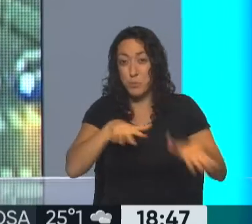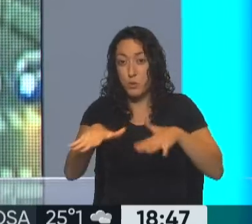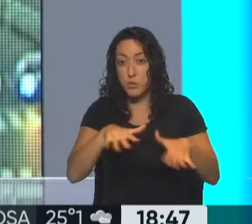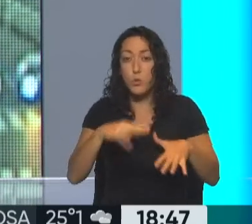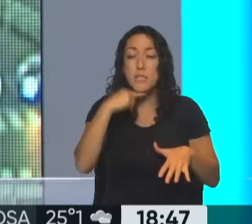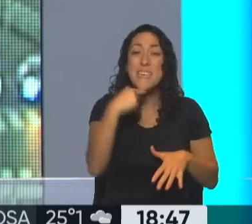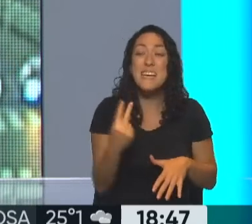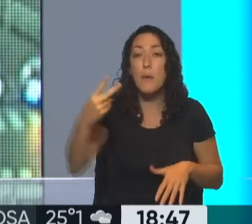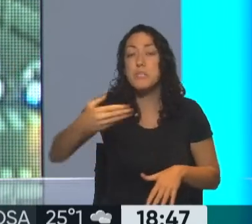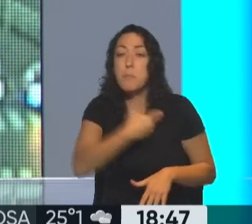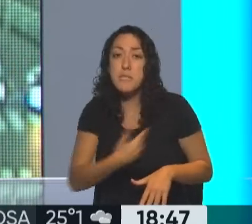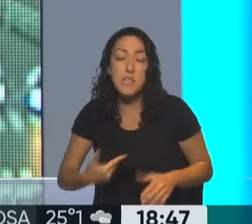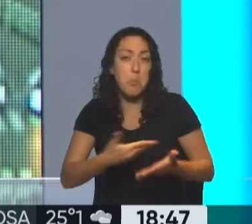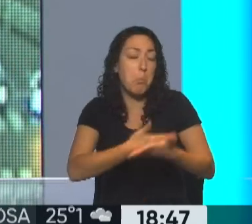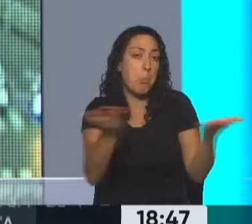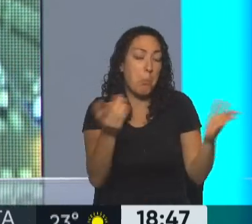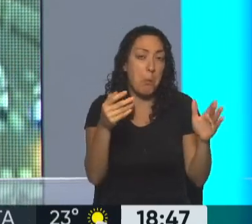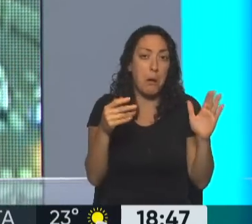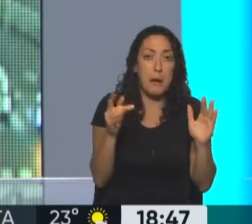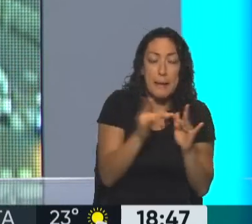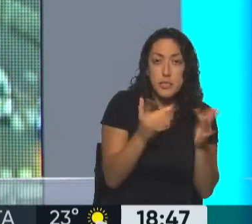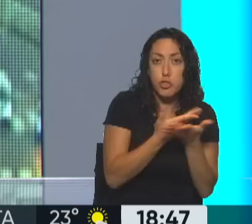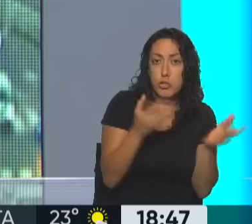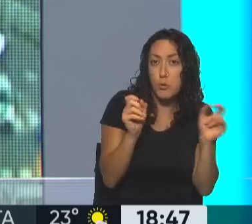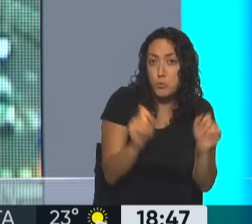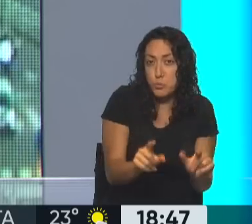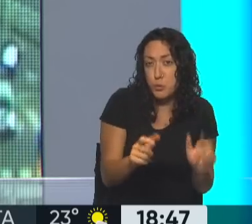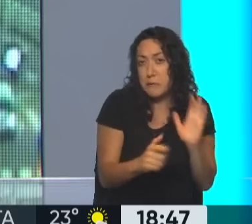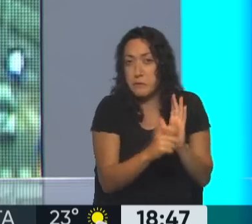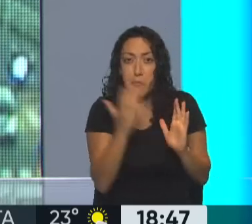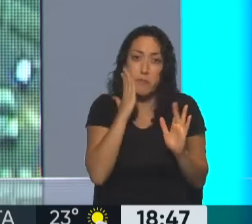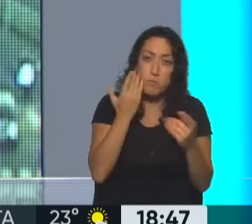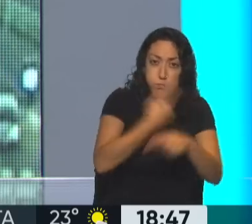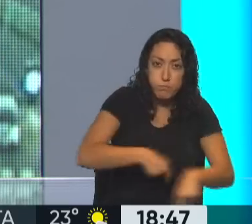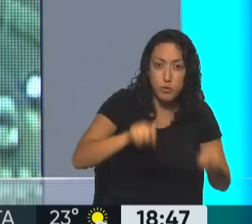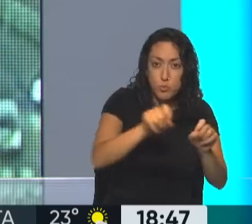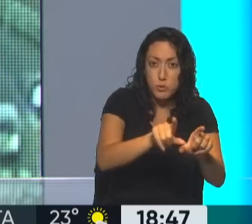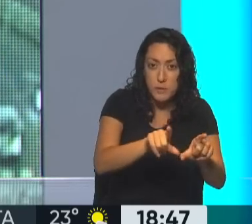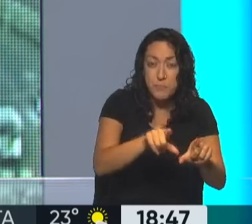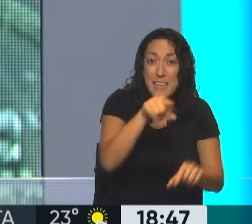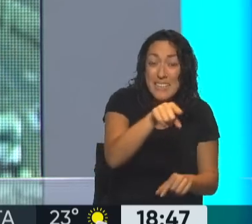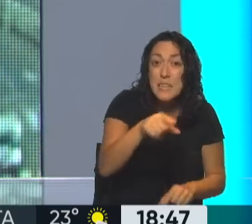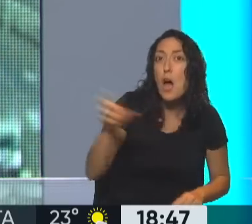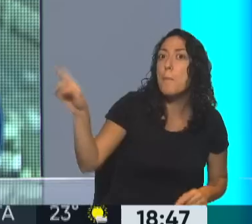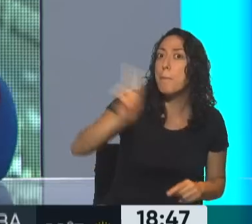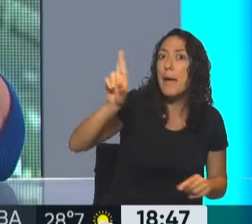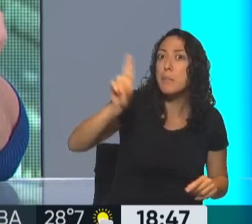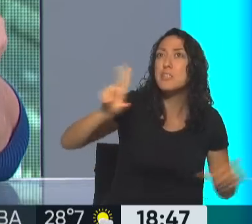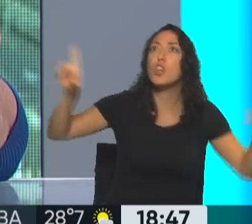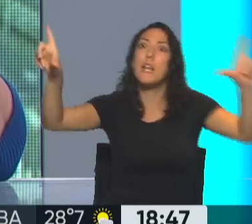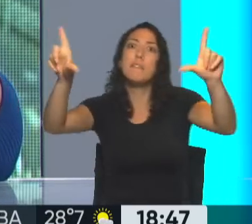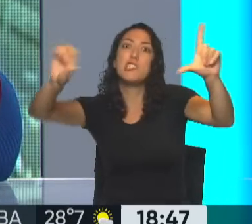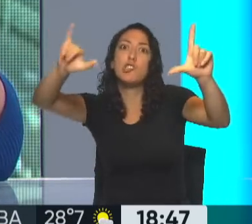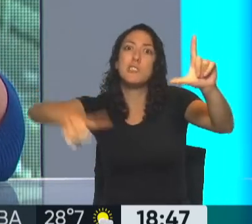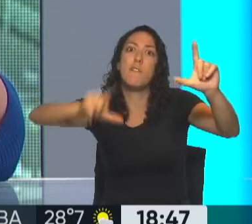la hija de la vicepresidenta publicó en sus redes sociales no significan que ella esté autorizando su publicación en